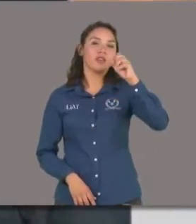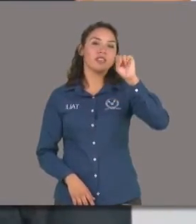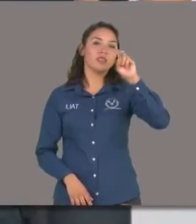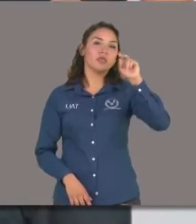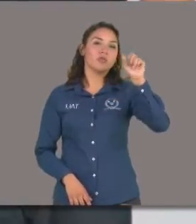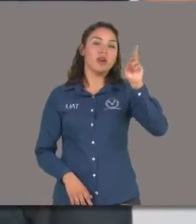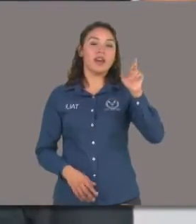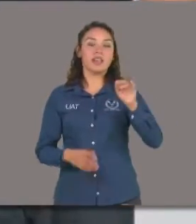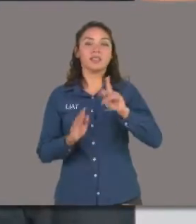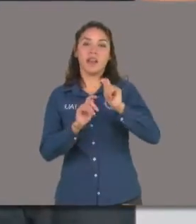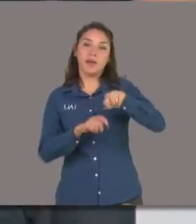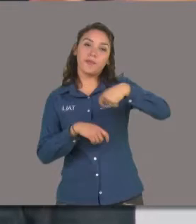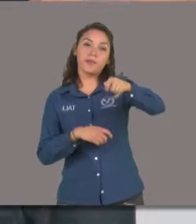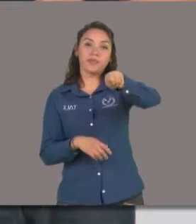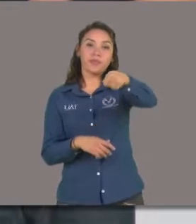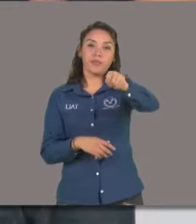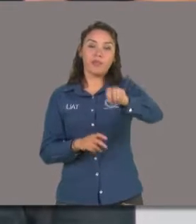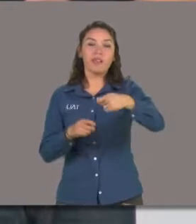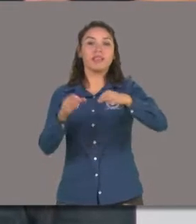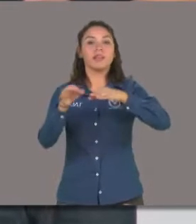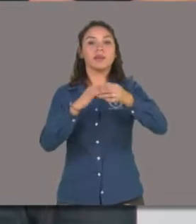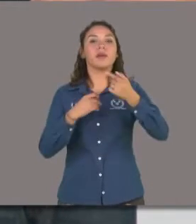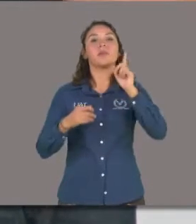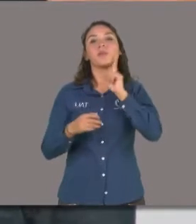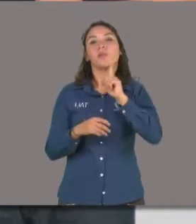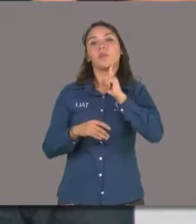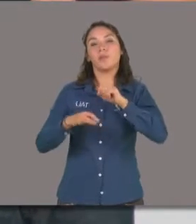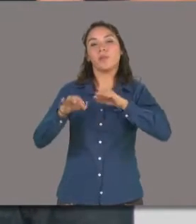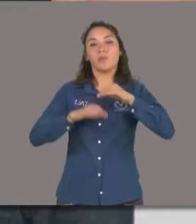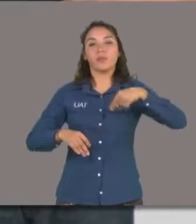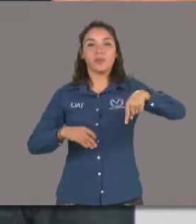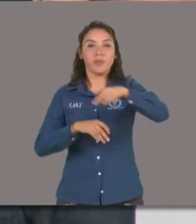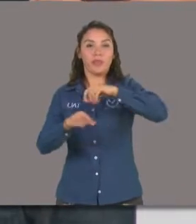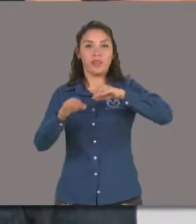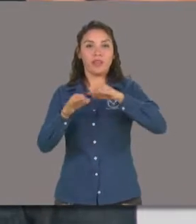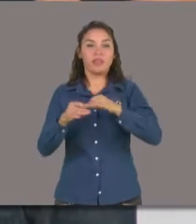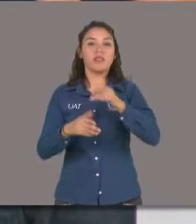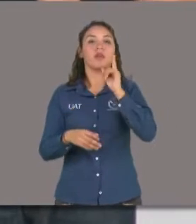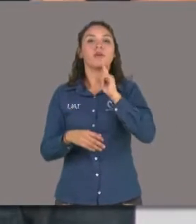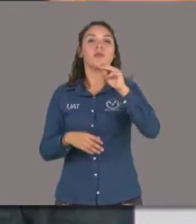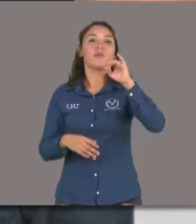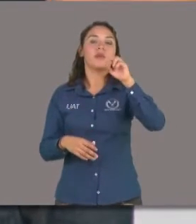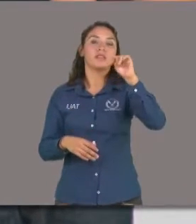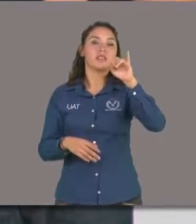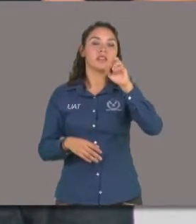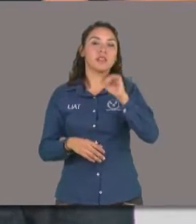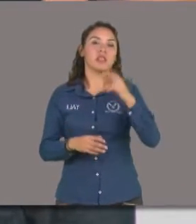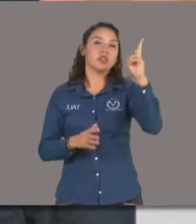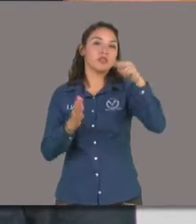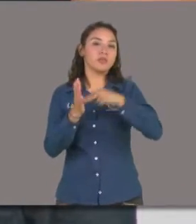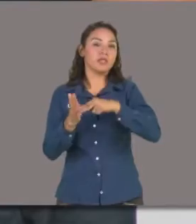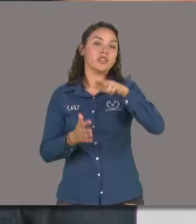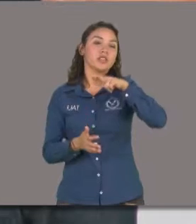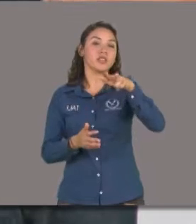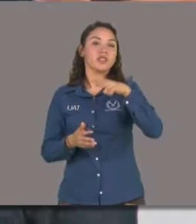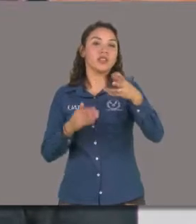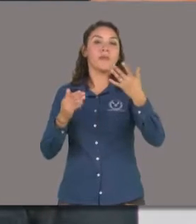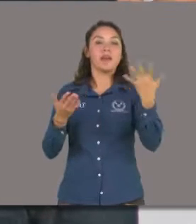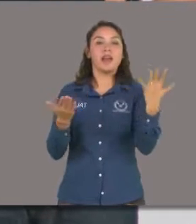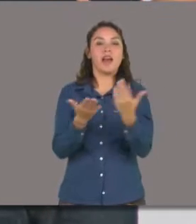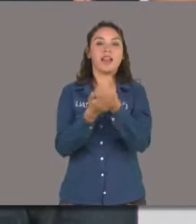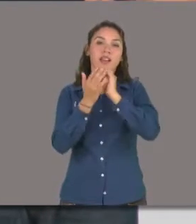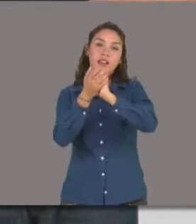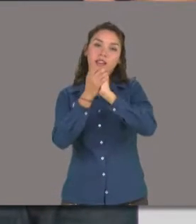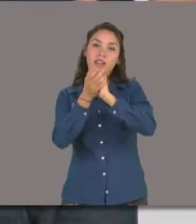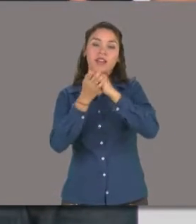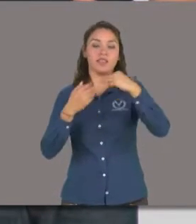de Tamaulipas, José Andrés Suárez Fernández, entregó a la trabajadora universitaria Montserrat Domínguez Contreras El vehículo modelo 2018 que fue